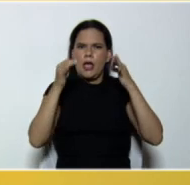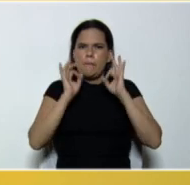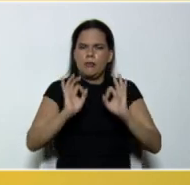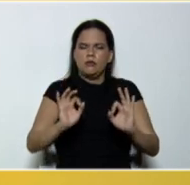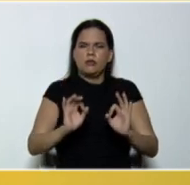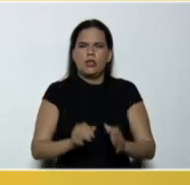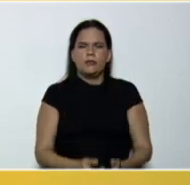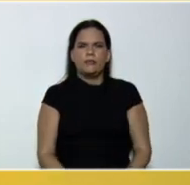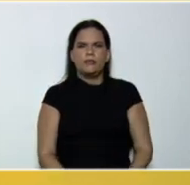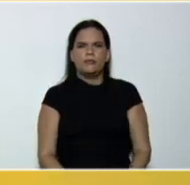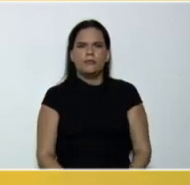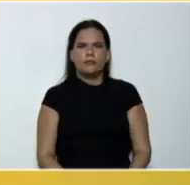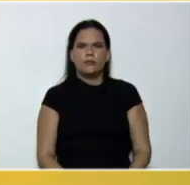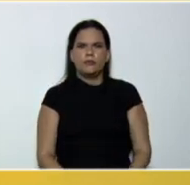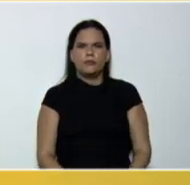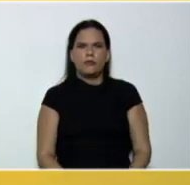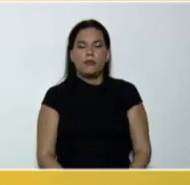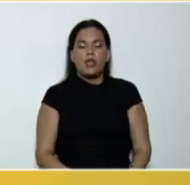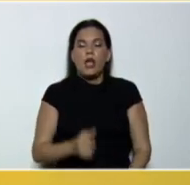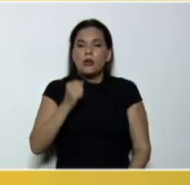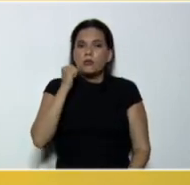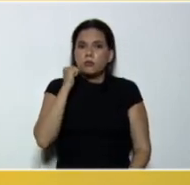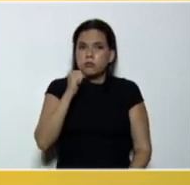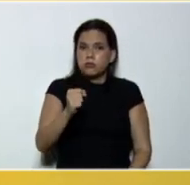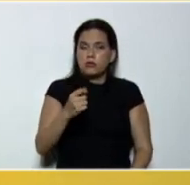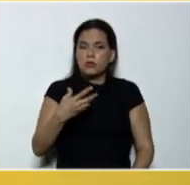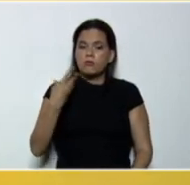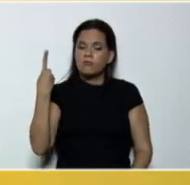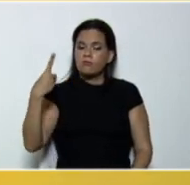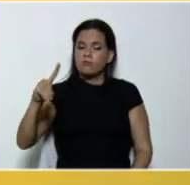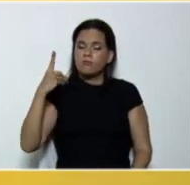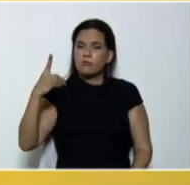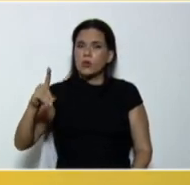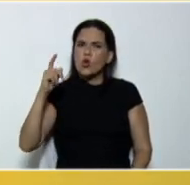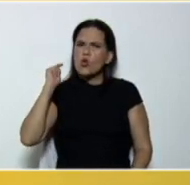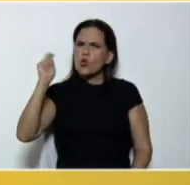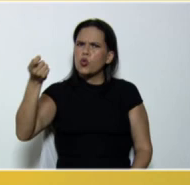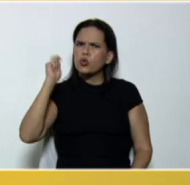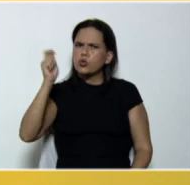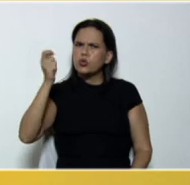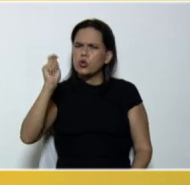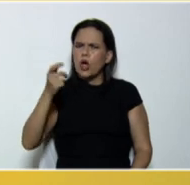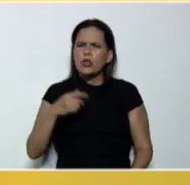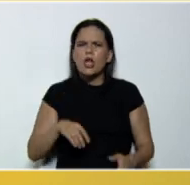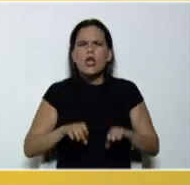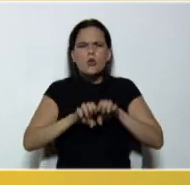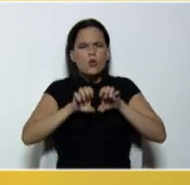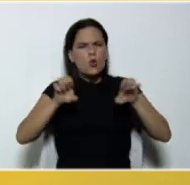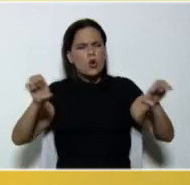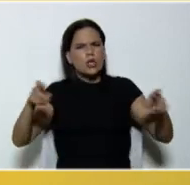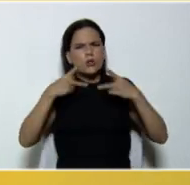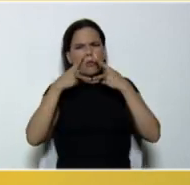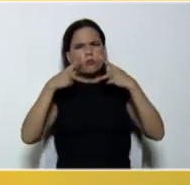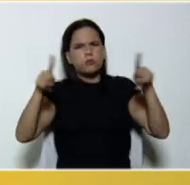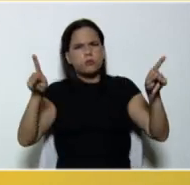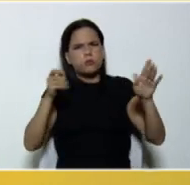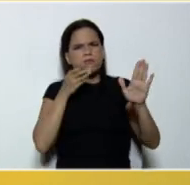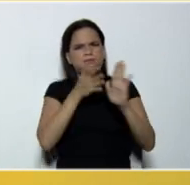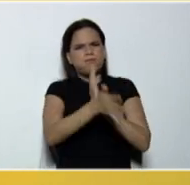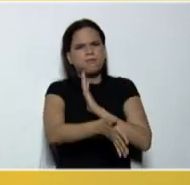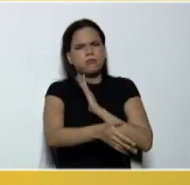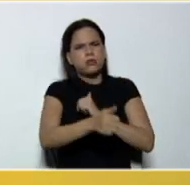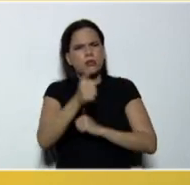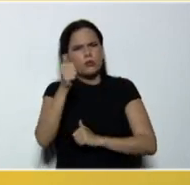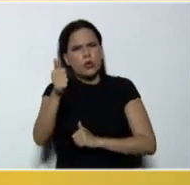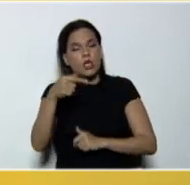o discapacidad, garantizando así el derecho constitucional a una educación pública, gratuita y de calidad que hoy